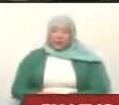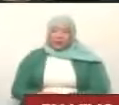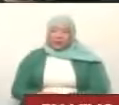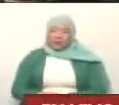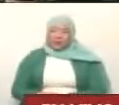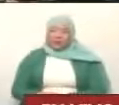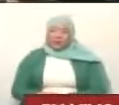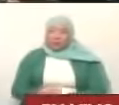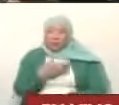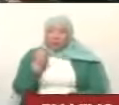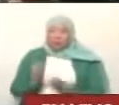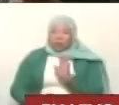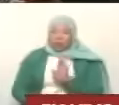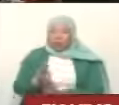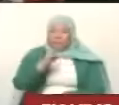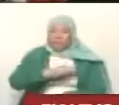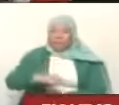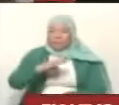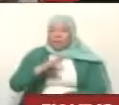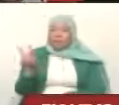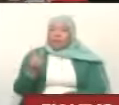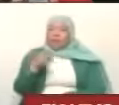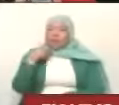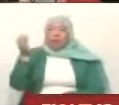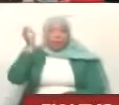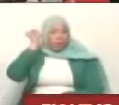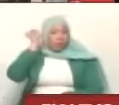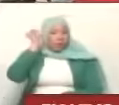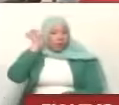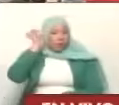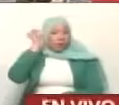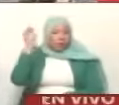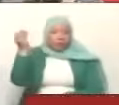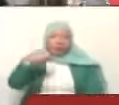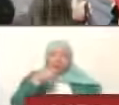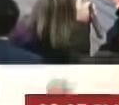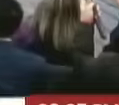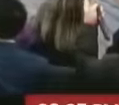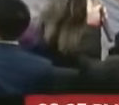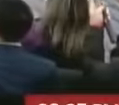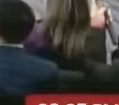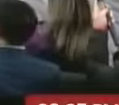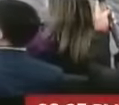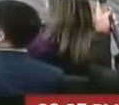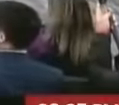vamos con la gran misión Venezuela Mujer. Adelante.